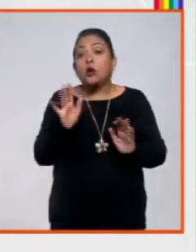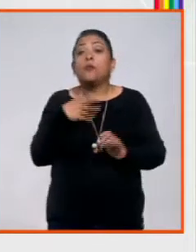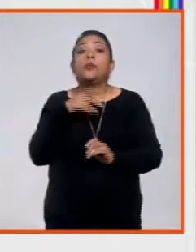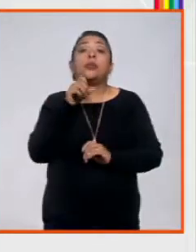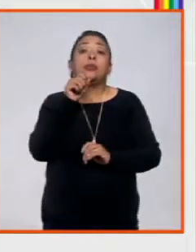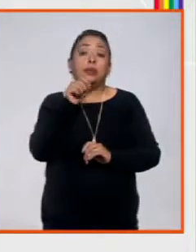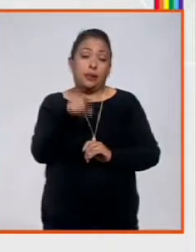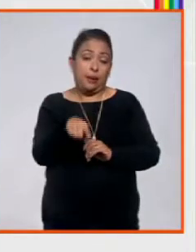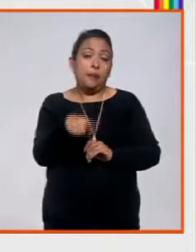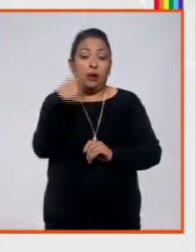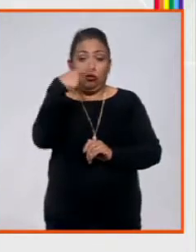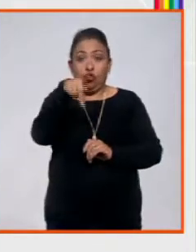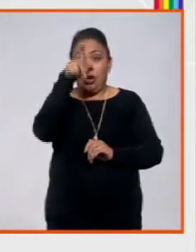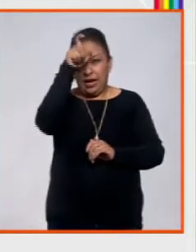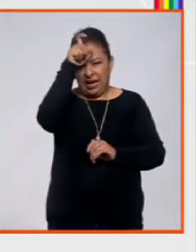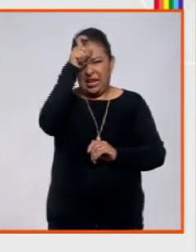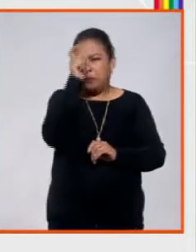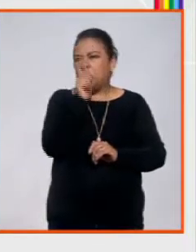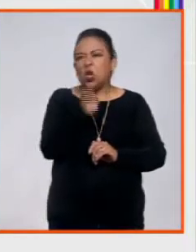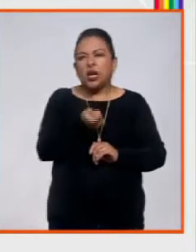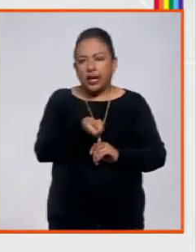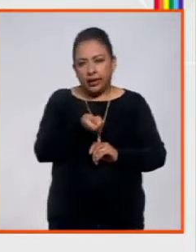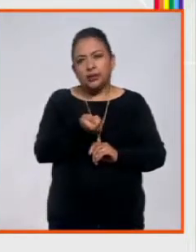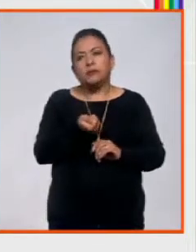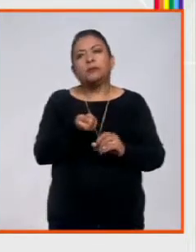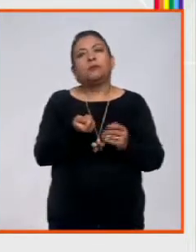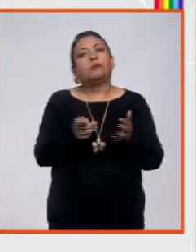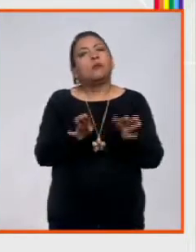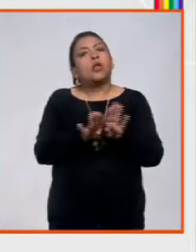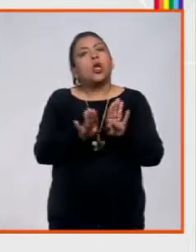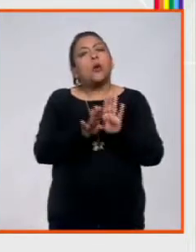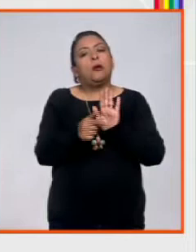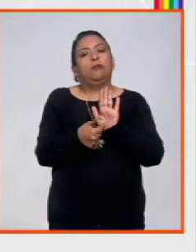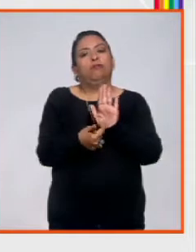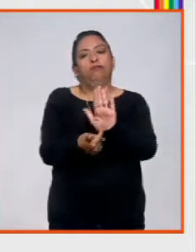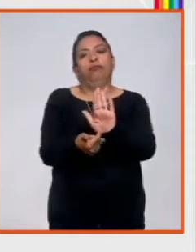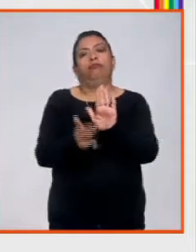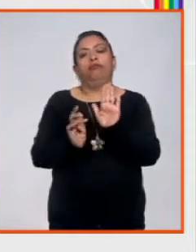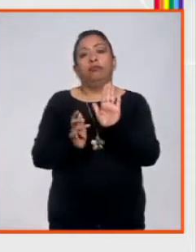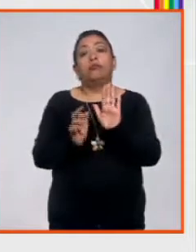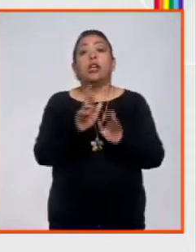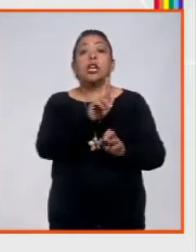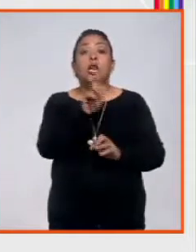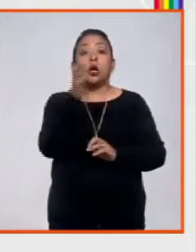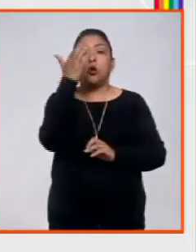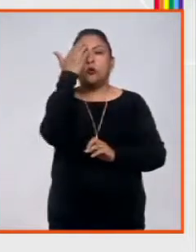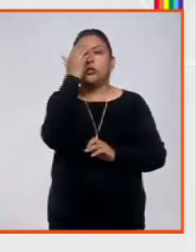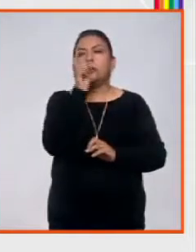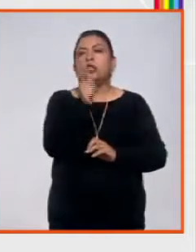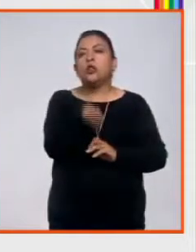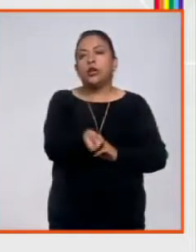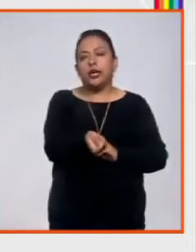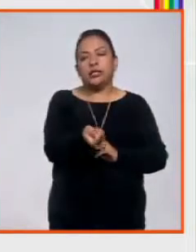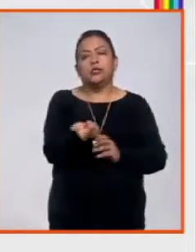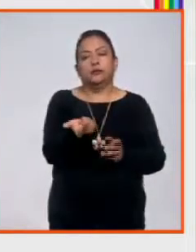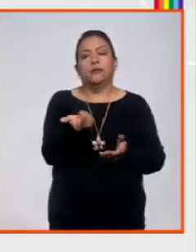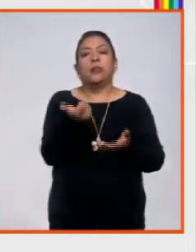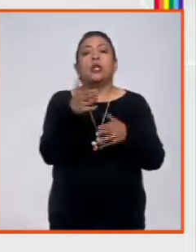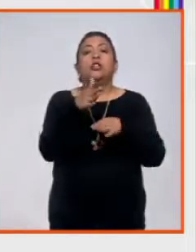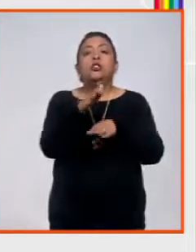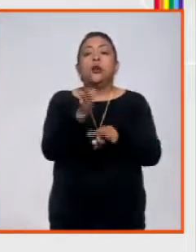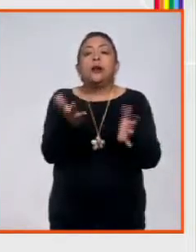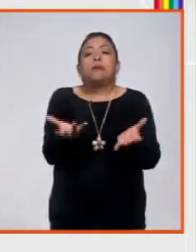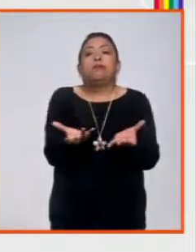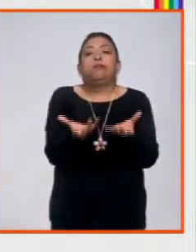para egipto constituye de alguna manera un modelo el reconocimiento tiene que ver con la